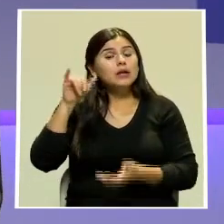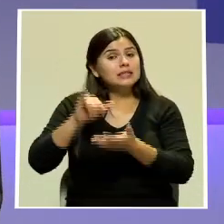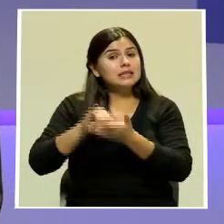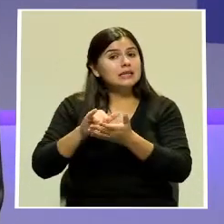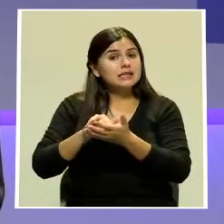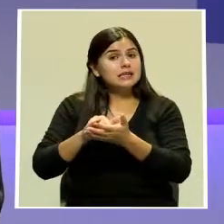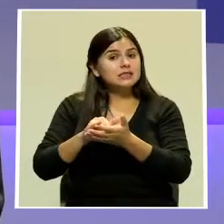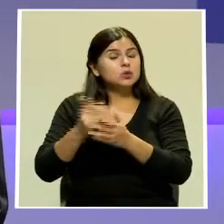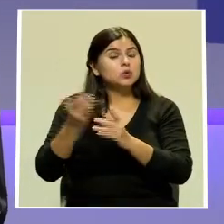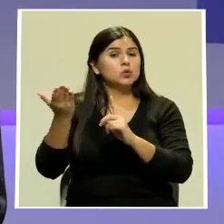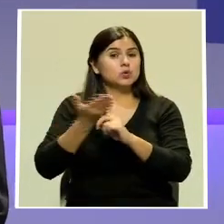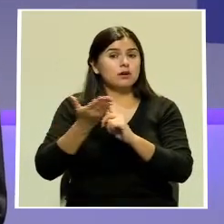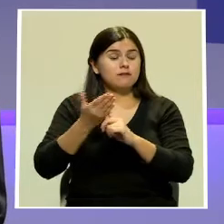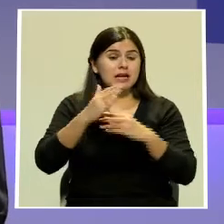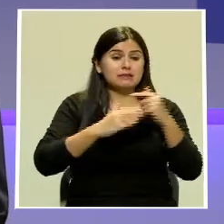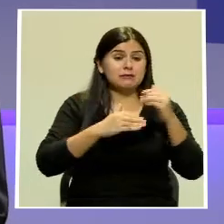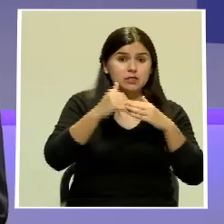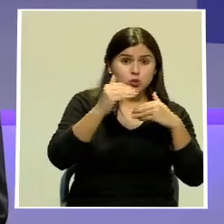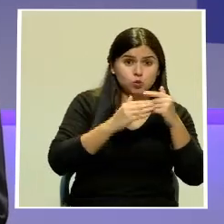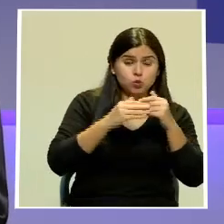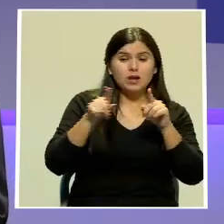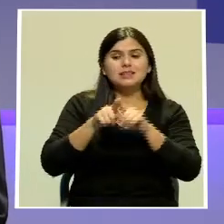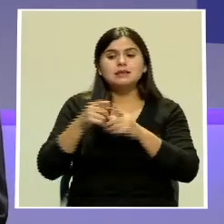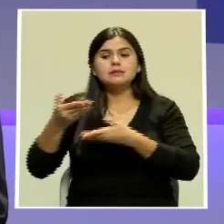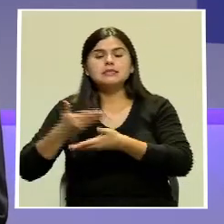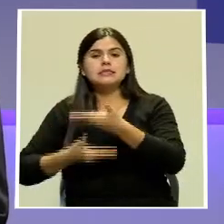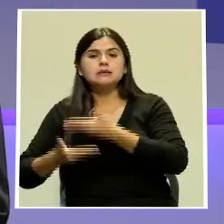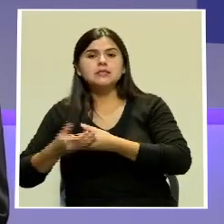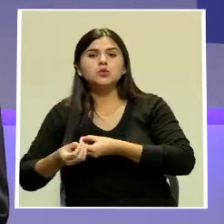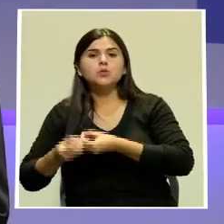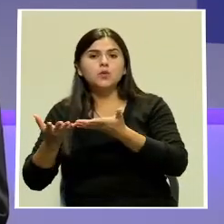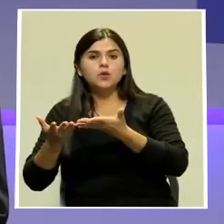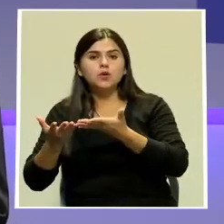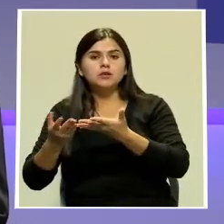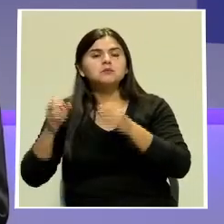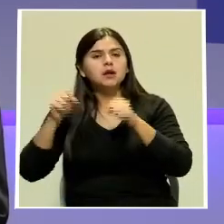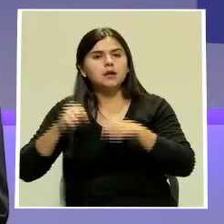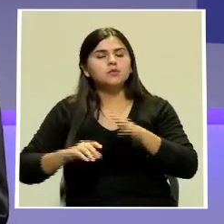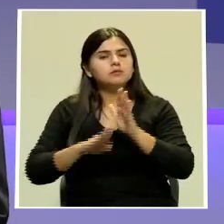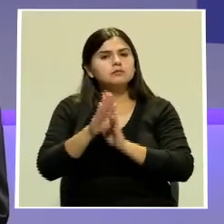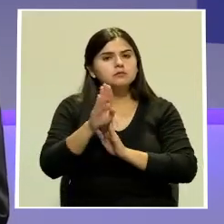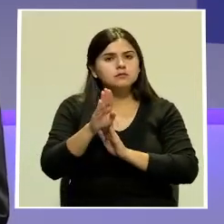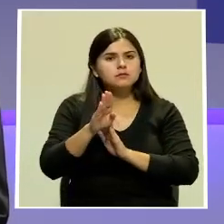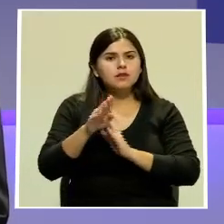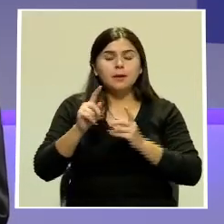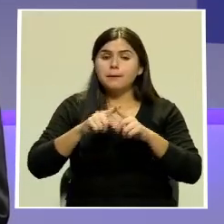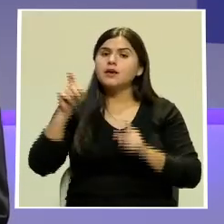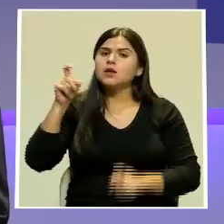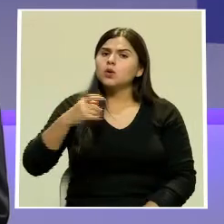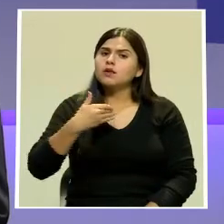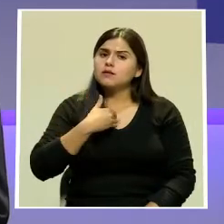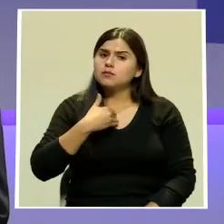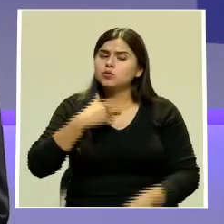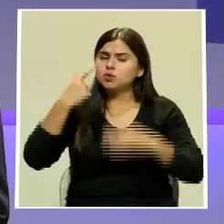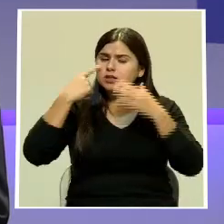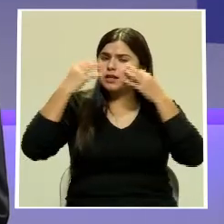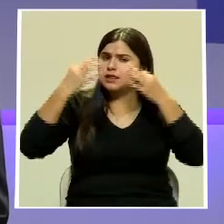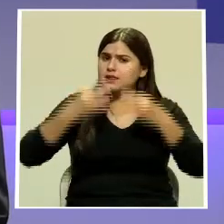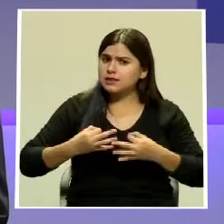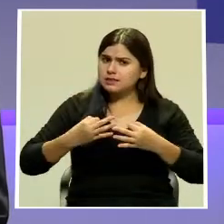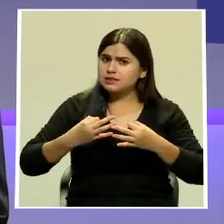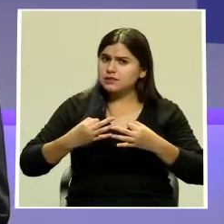a infraestructura y acceso a servicios públicos para salir adelante, pero bueno, hay que también tener decisiones que no